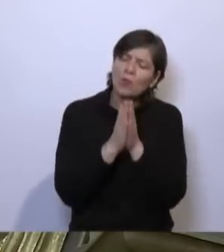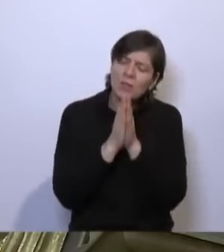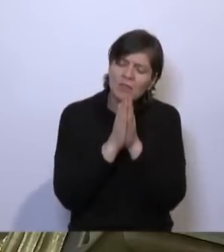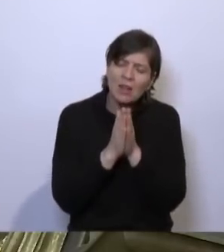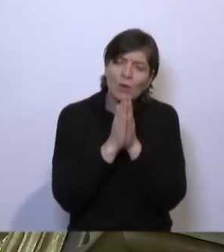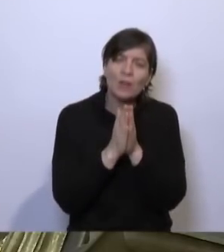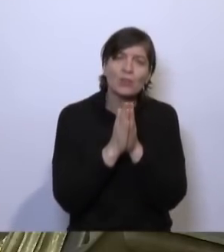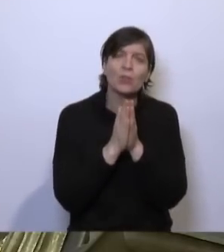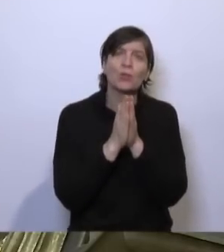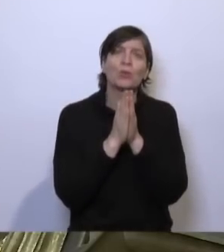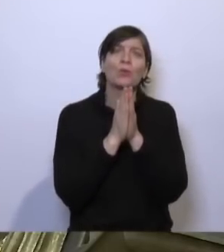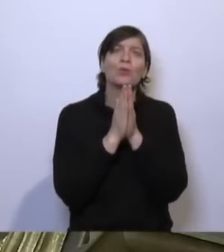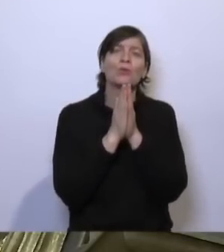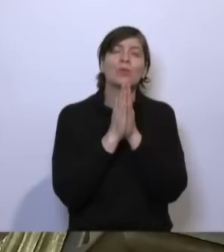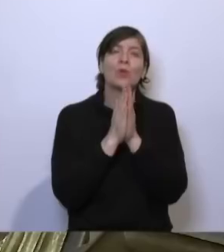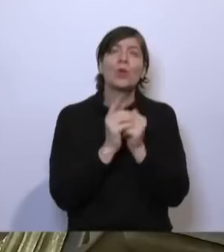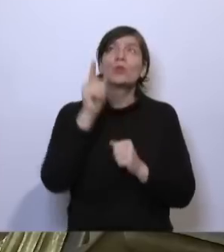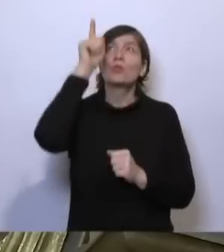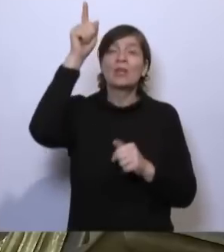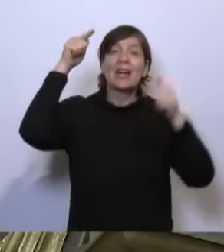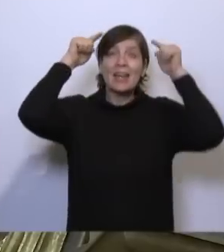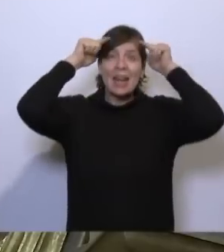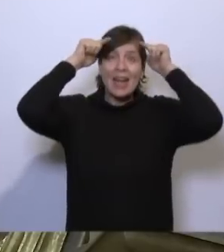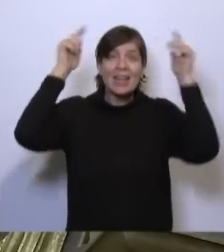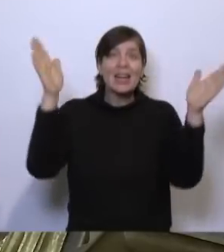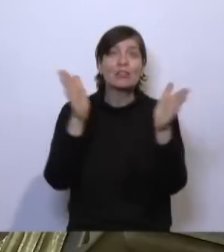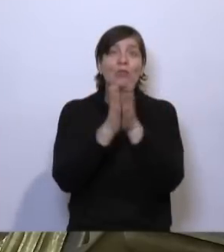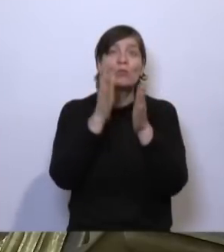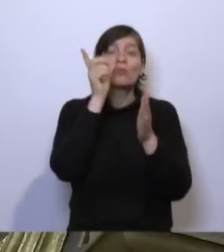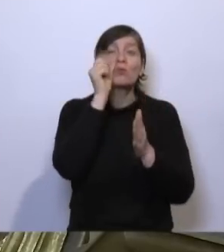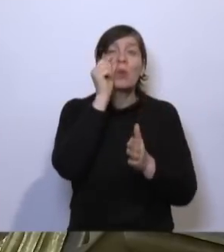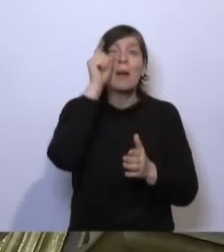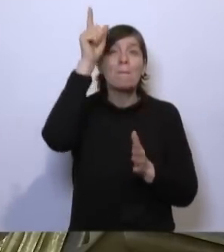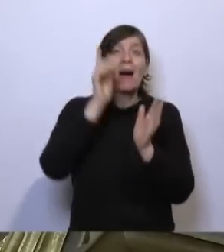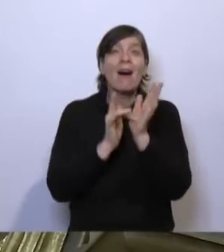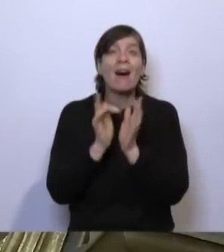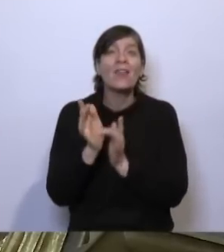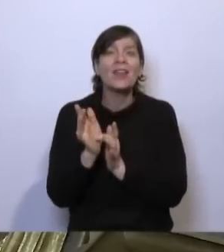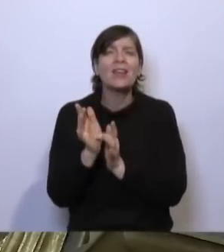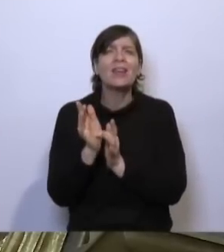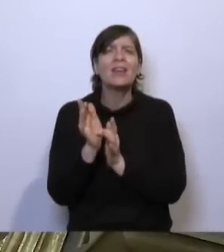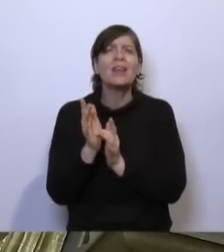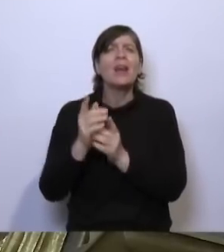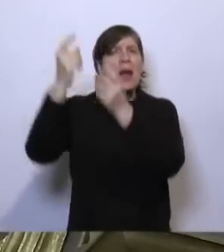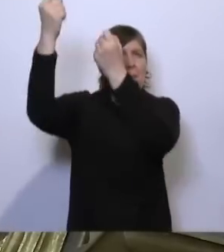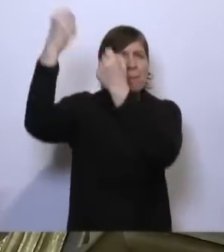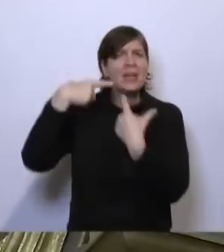escucha nuestra oración. Tú que reinas junto al Padre,